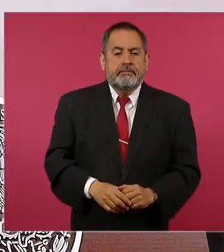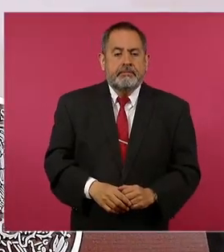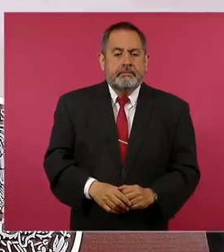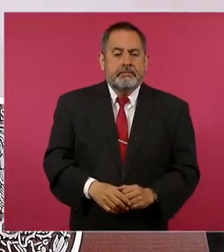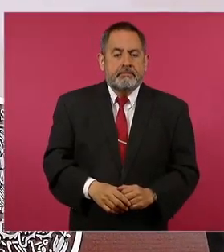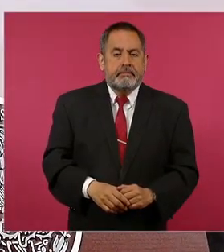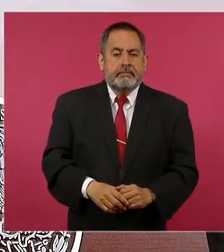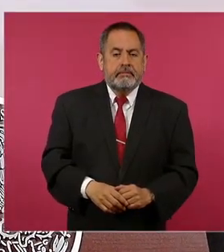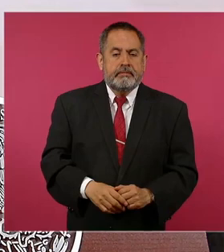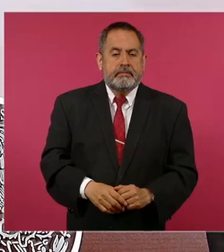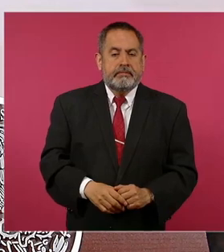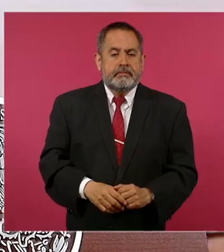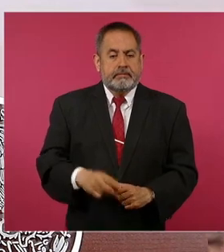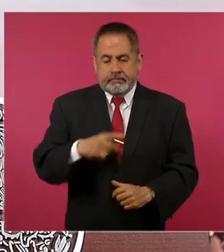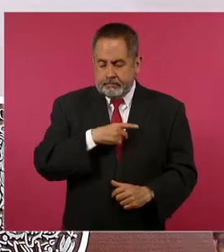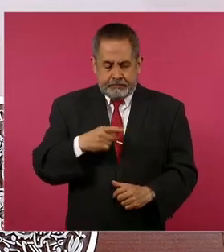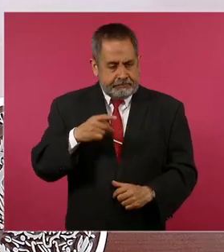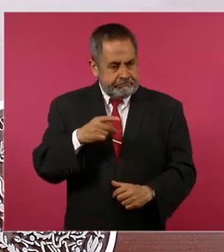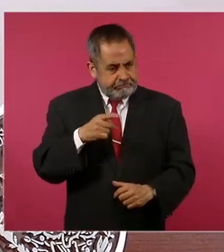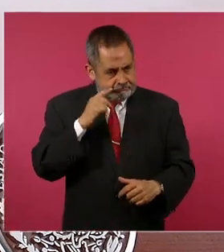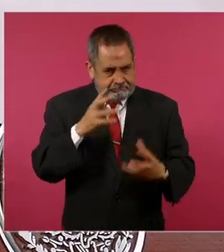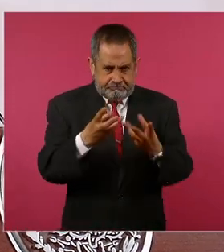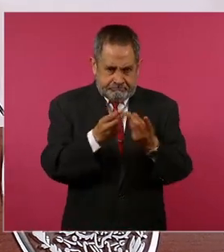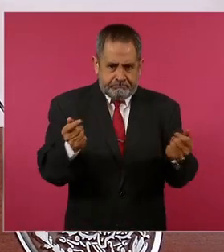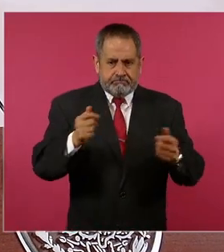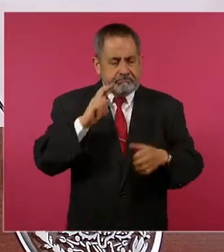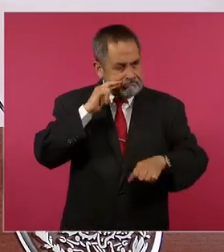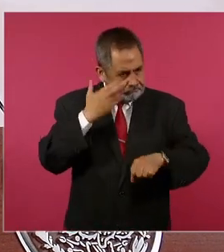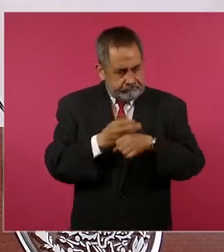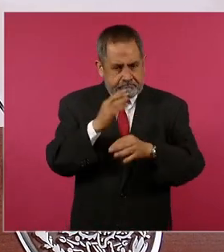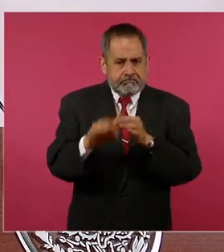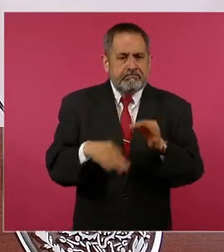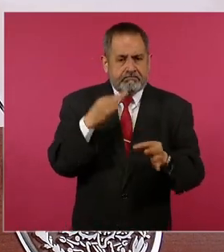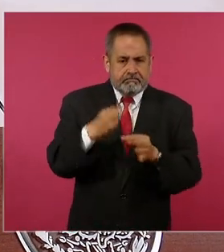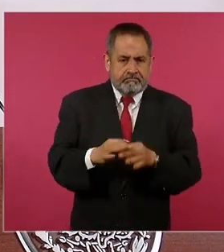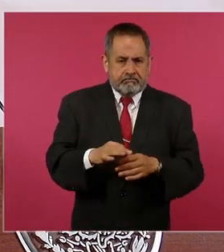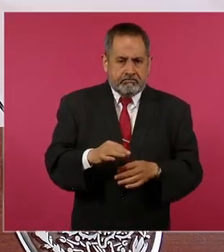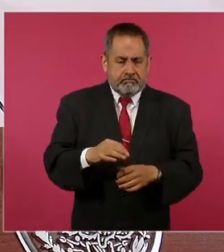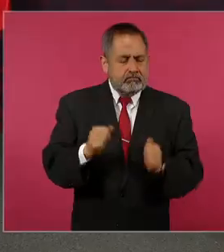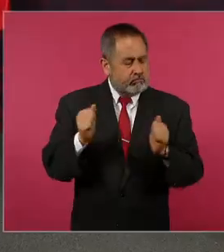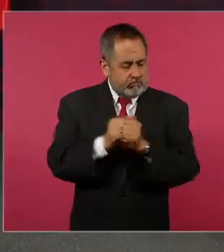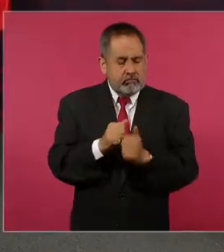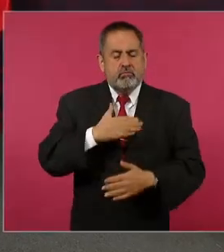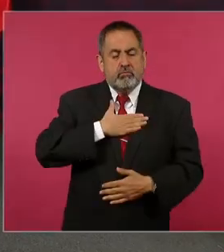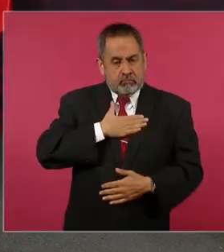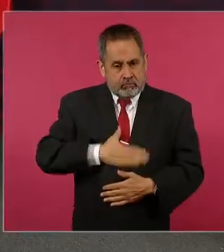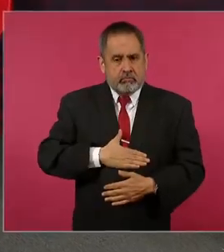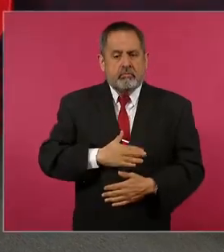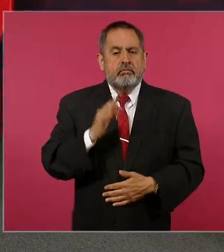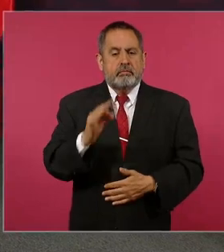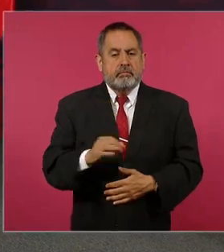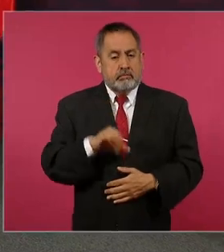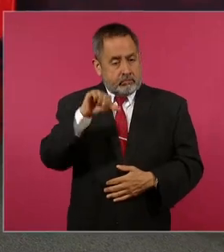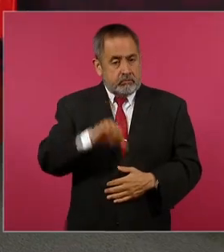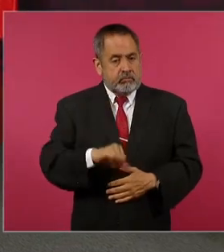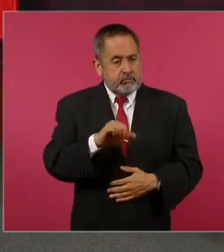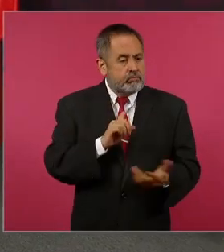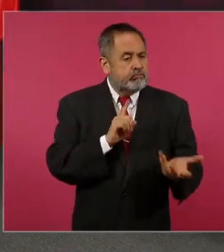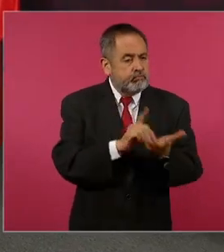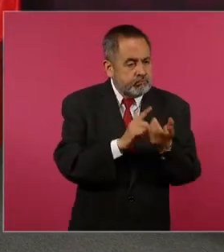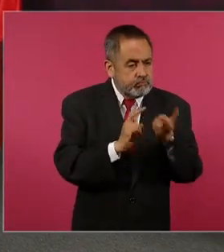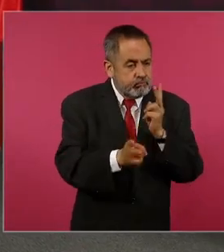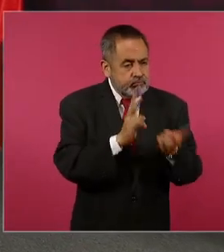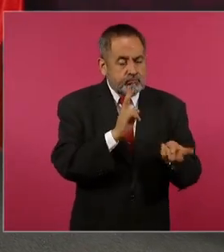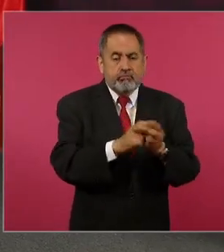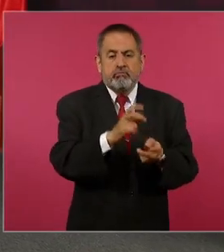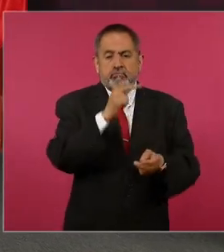que debe de verse con mucha responsabilidad. Es un asunto de justicia. Y hoy vamos a informarles a